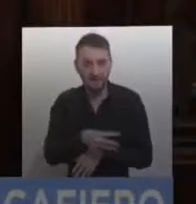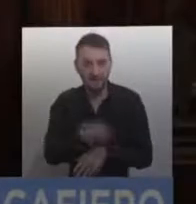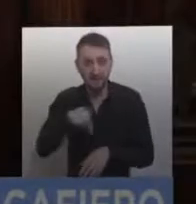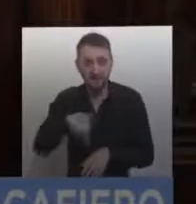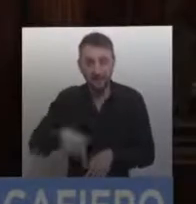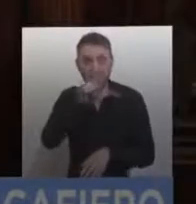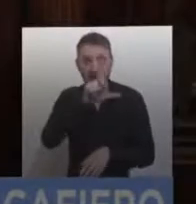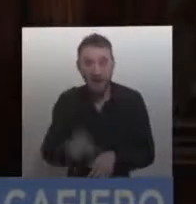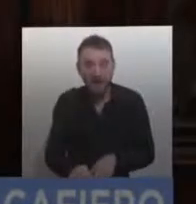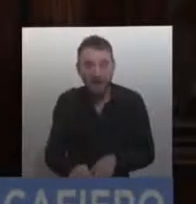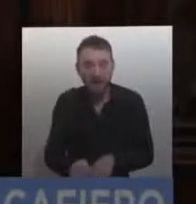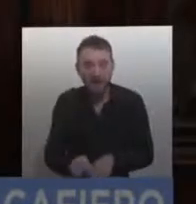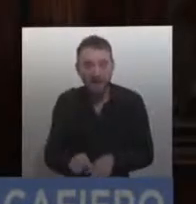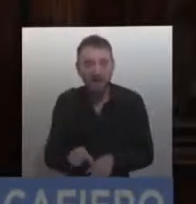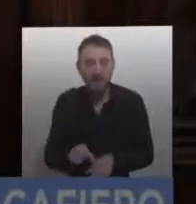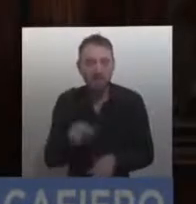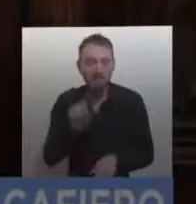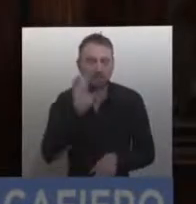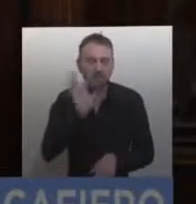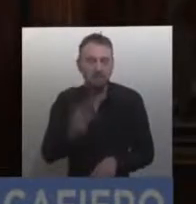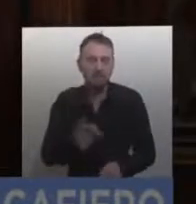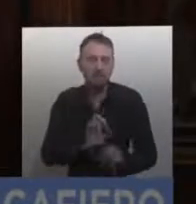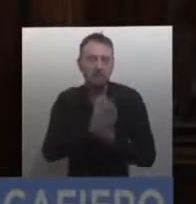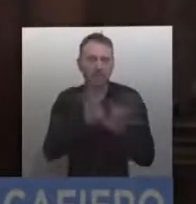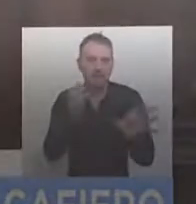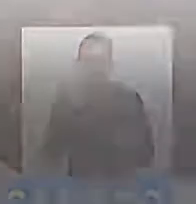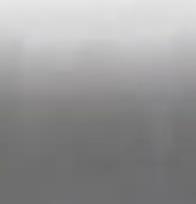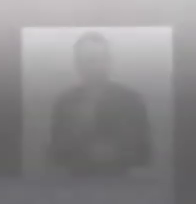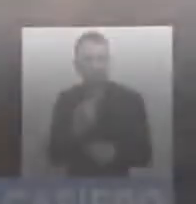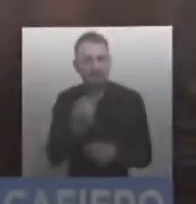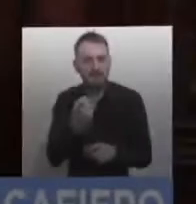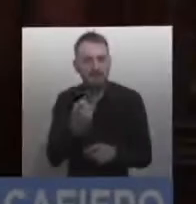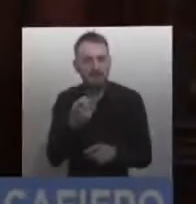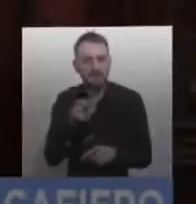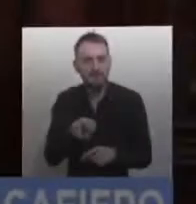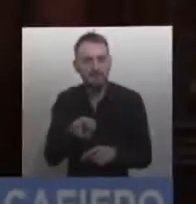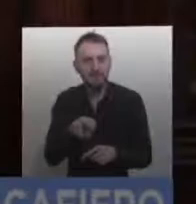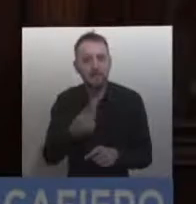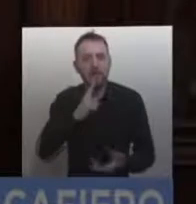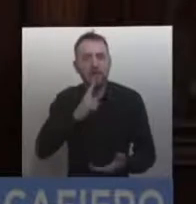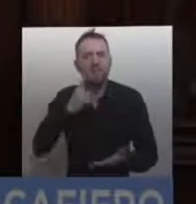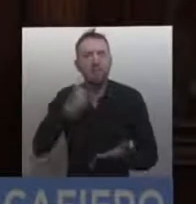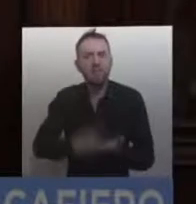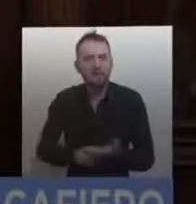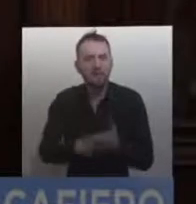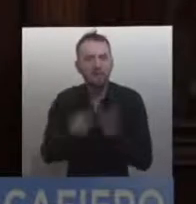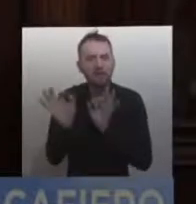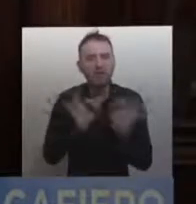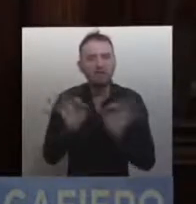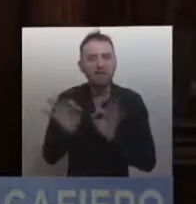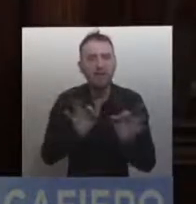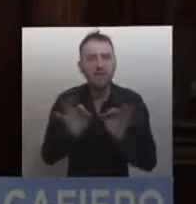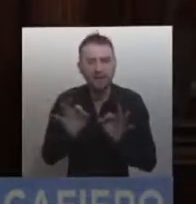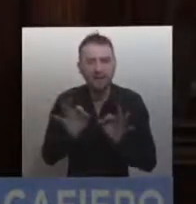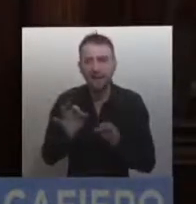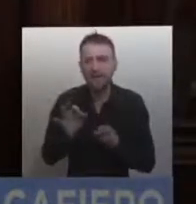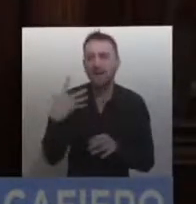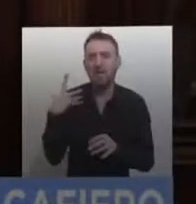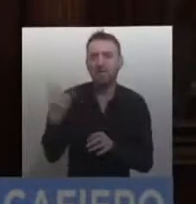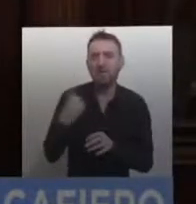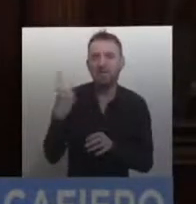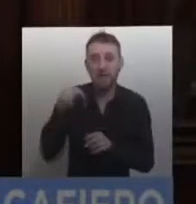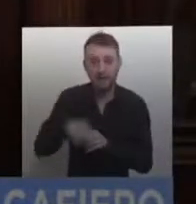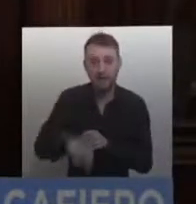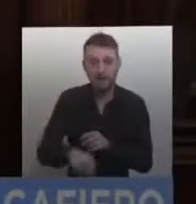Nuestro país claramente ya estaba en pandemia. En una decisión estratégica de nuestros